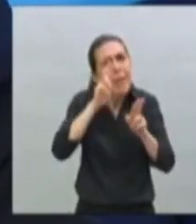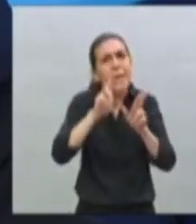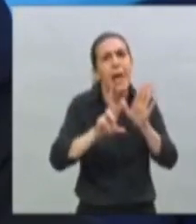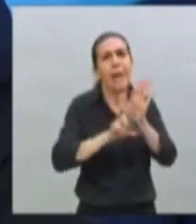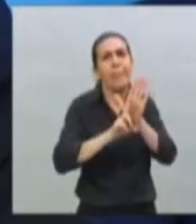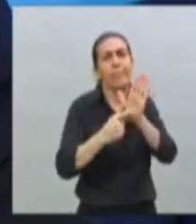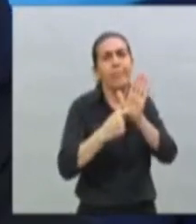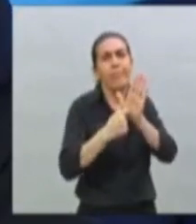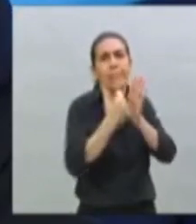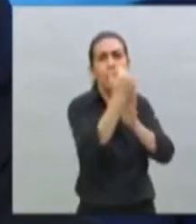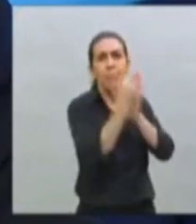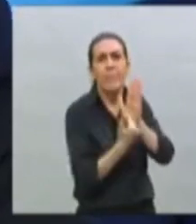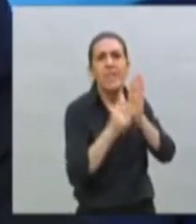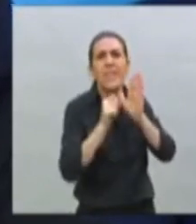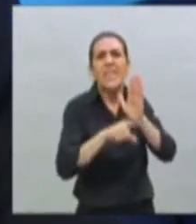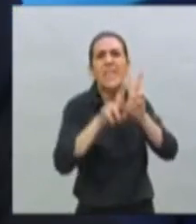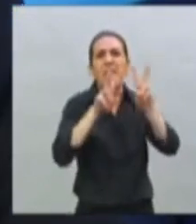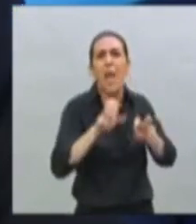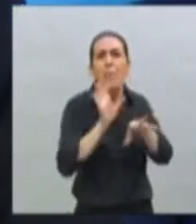nos propusimos.